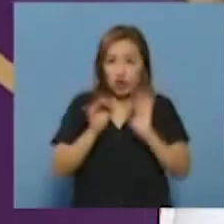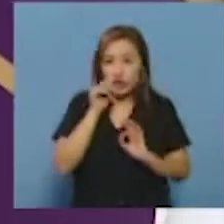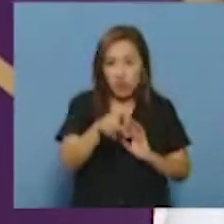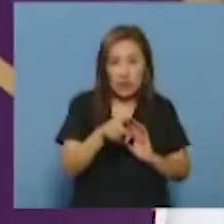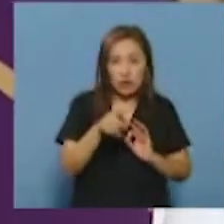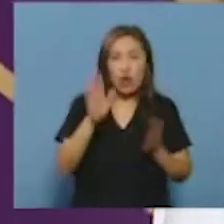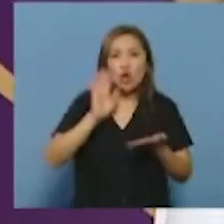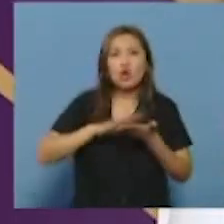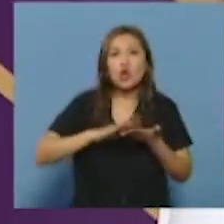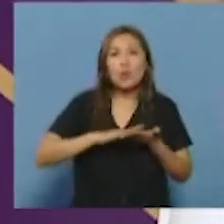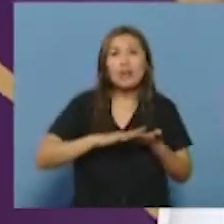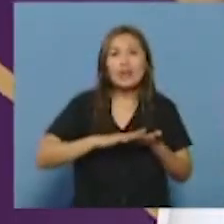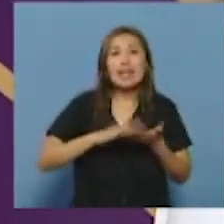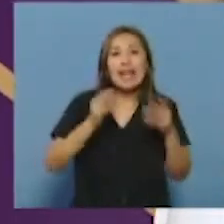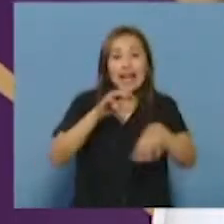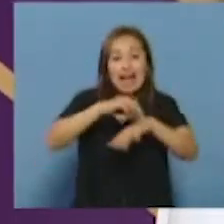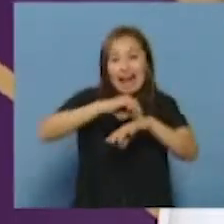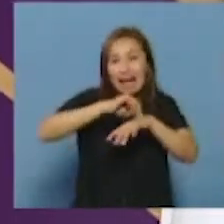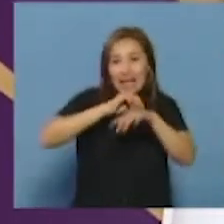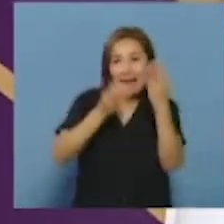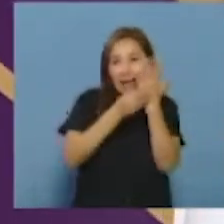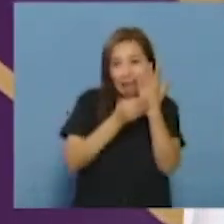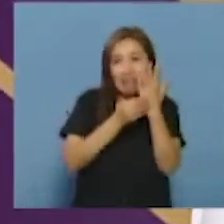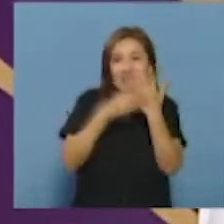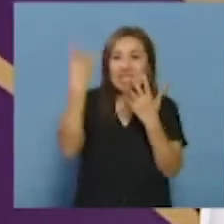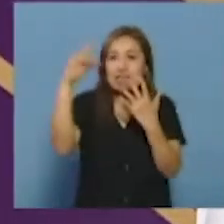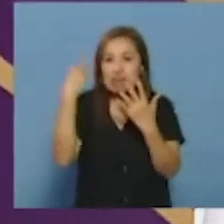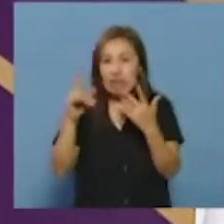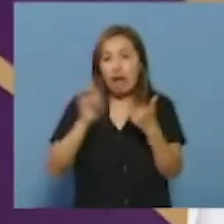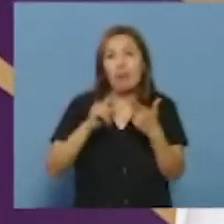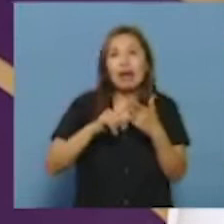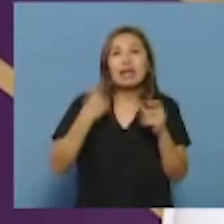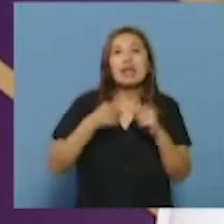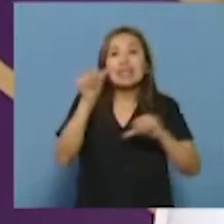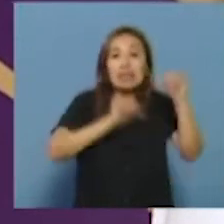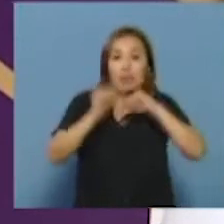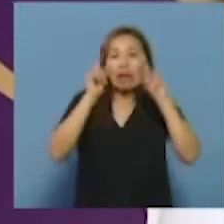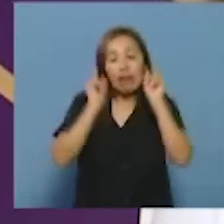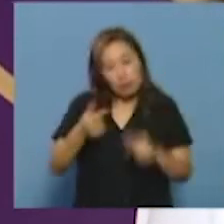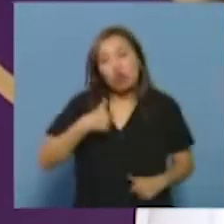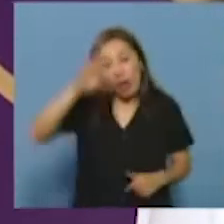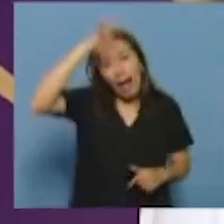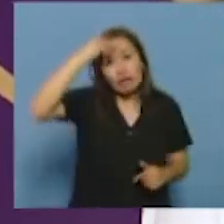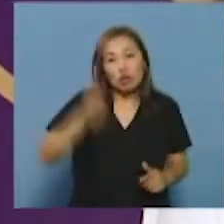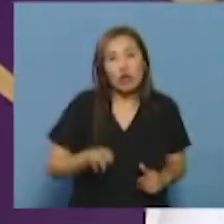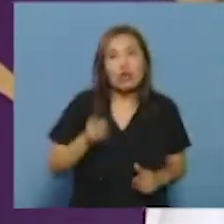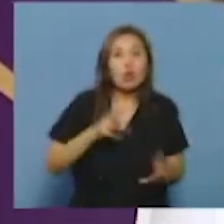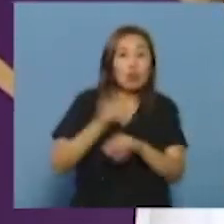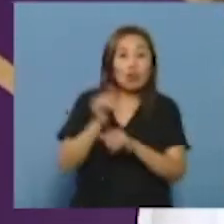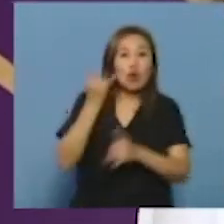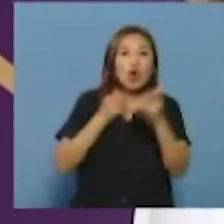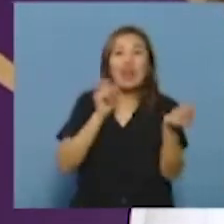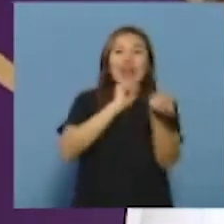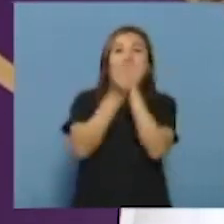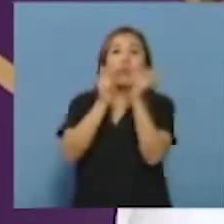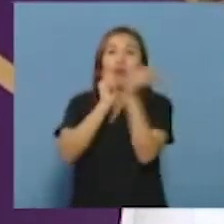que es sobre la carne de llama, la papa andina y la quinoa, estuve en la parte química y en la parte actoral. Uh-huh. Pero, como dijo Jimena, nos vamos